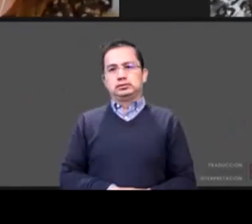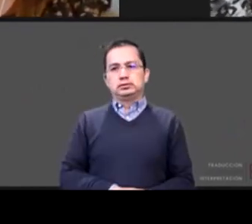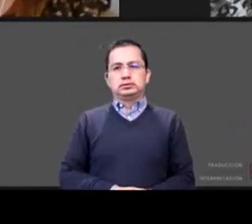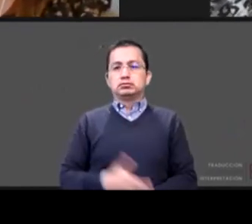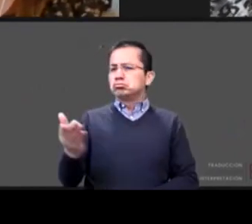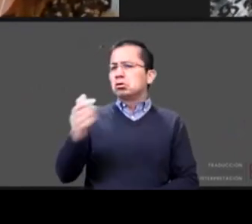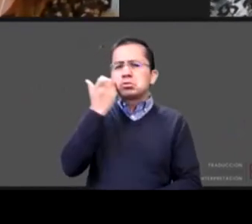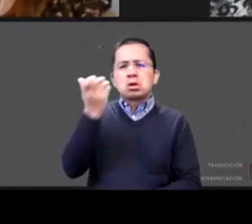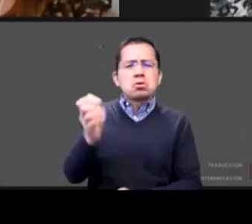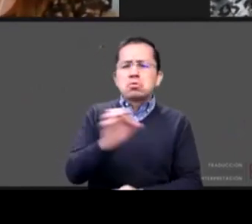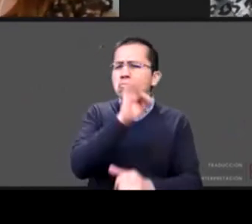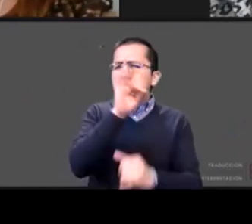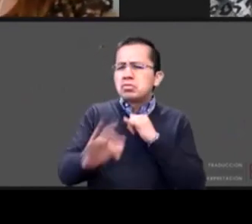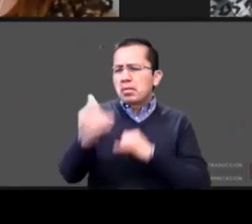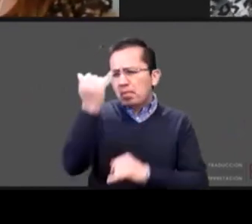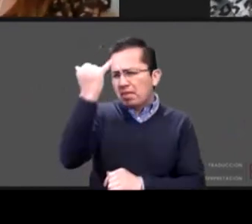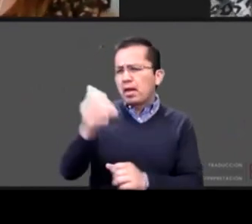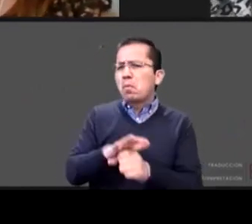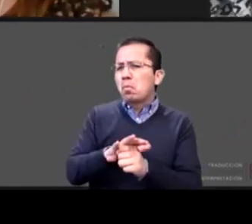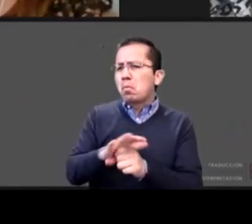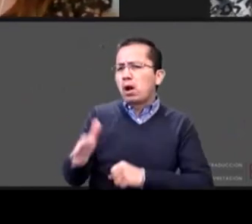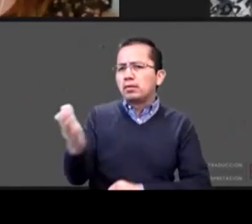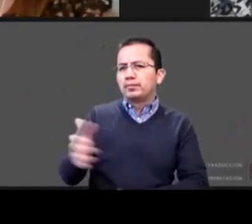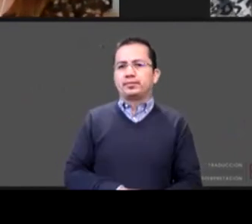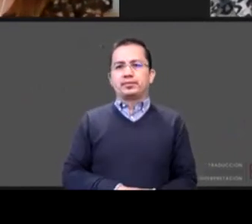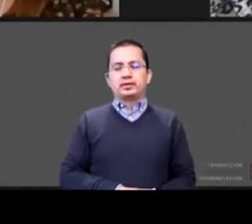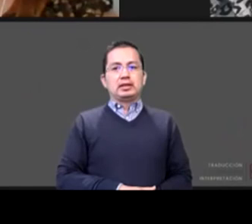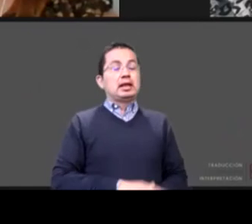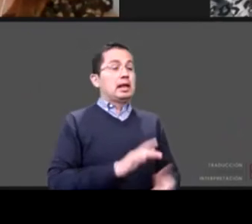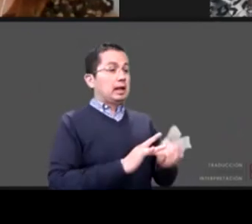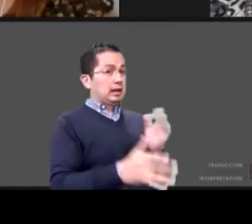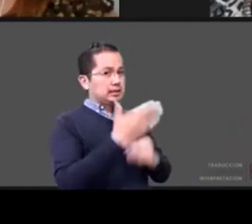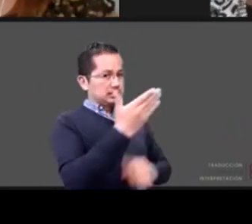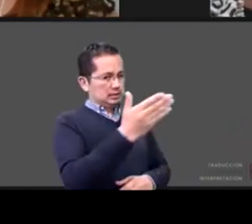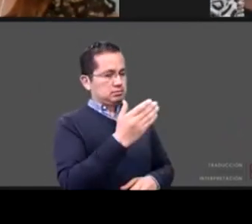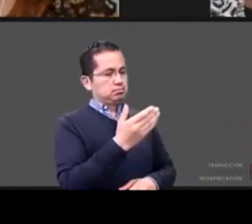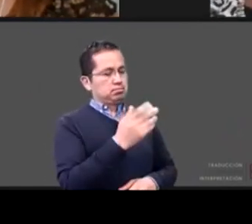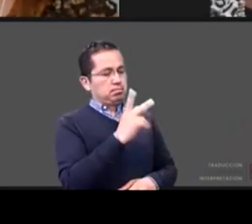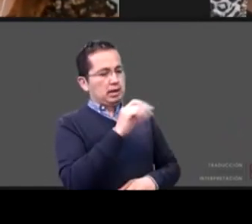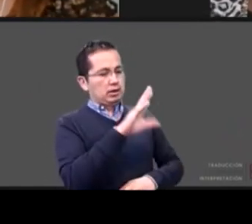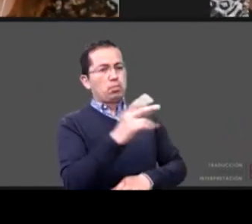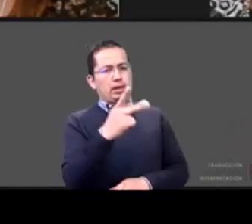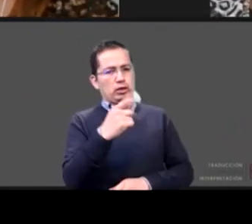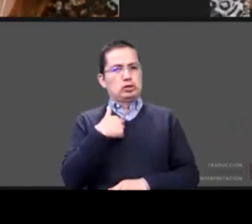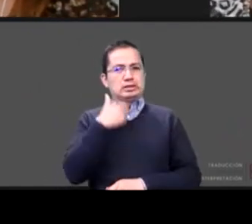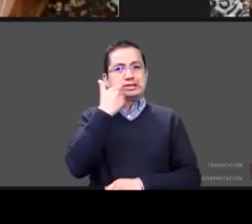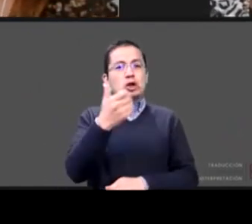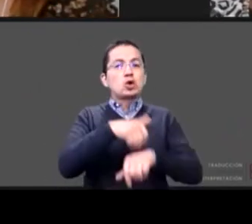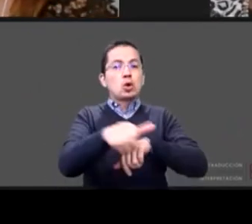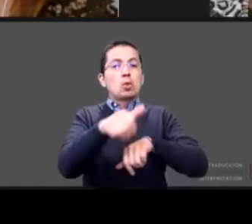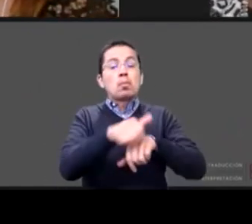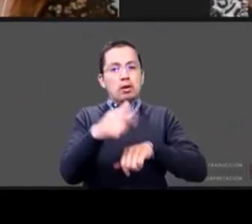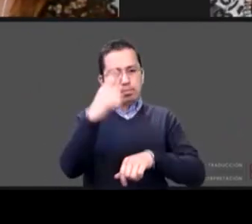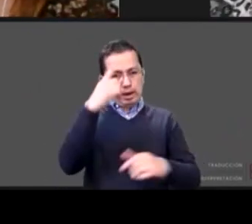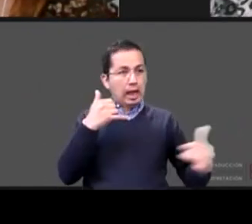Paco. Pues espero que no me regañen, pero vuelvo a dar el número de atención psicológica: